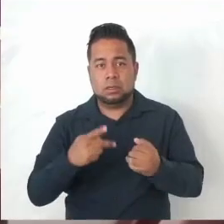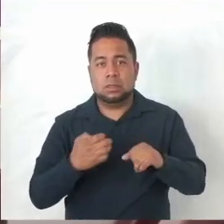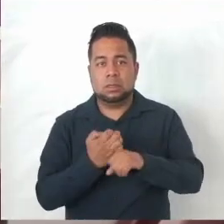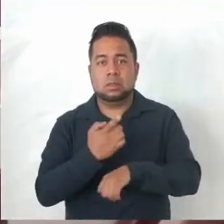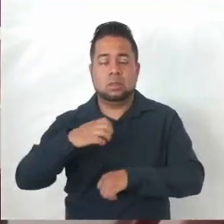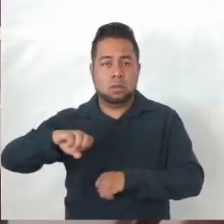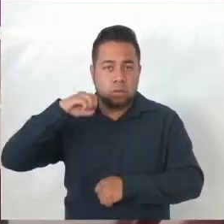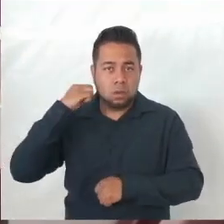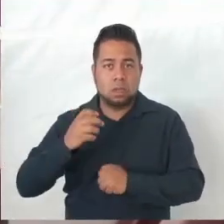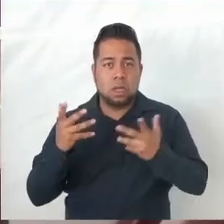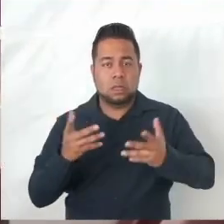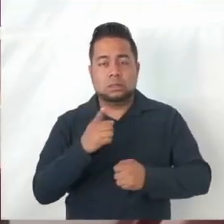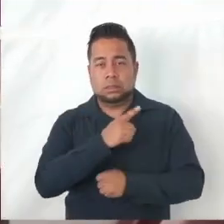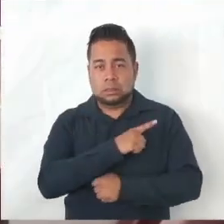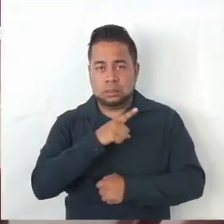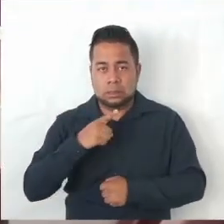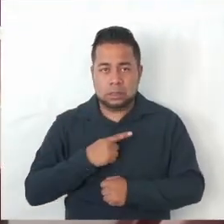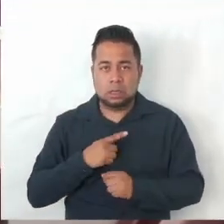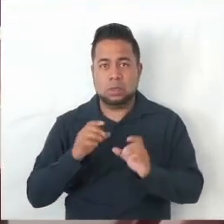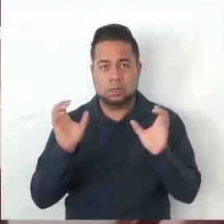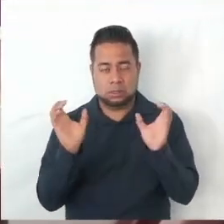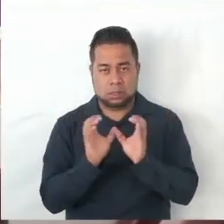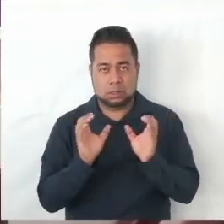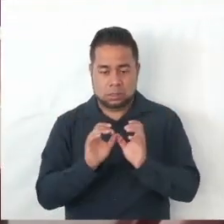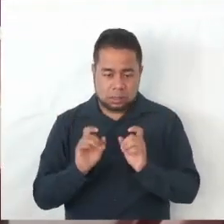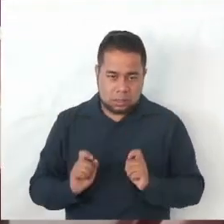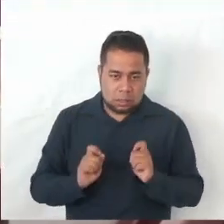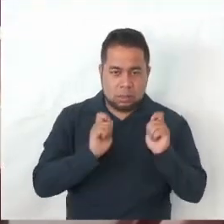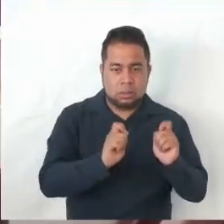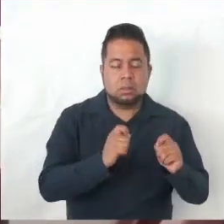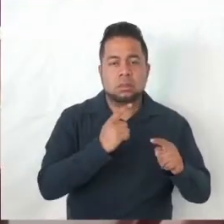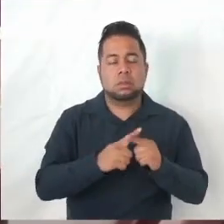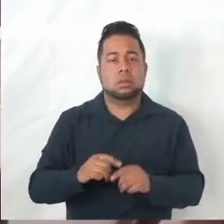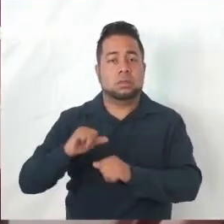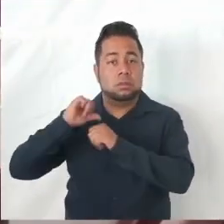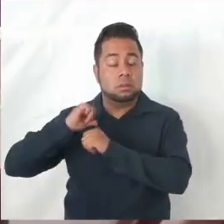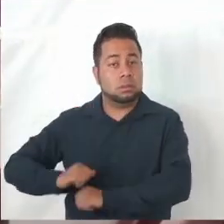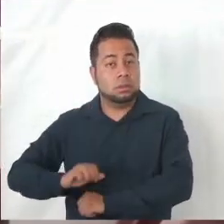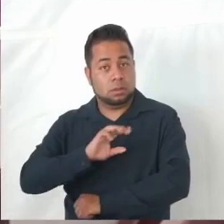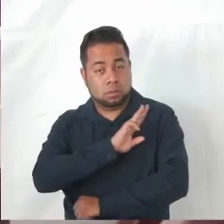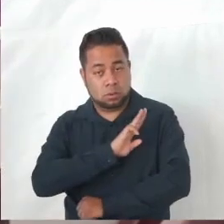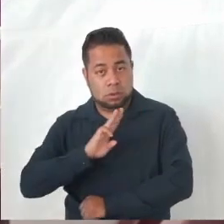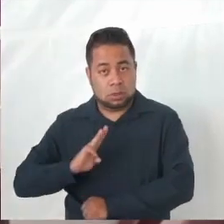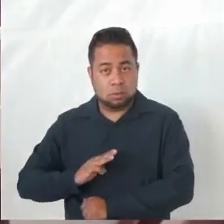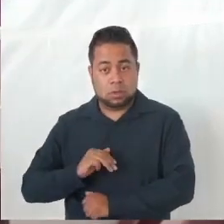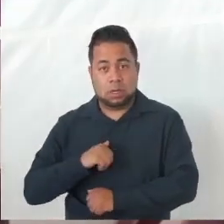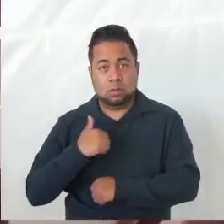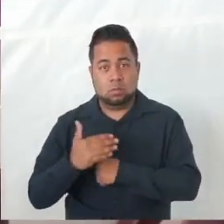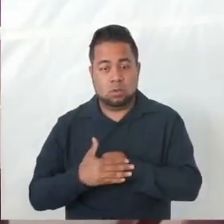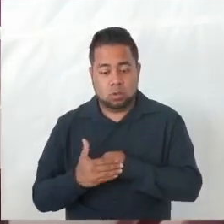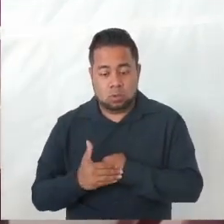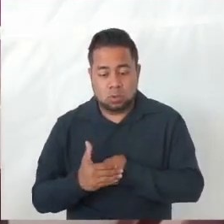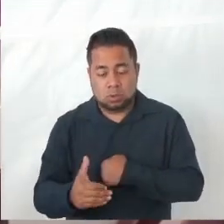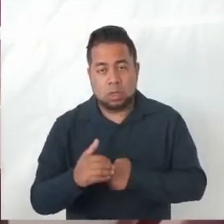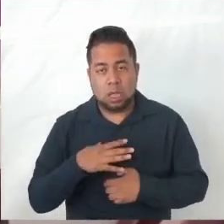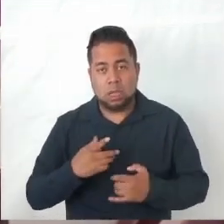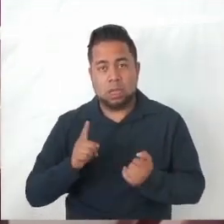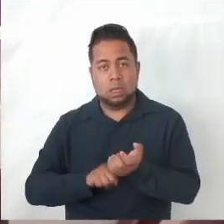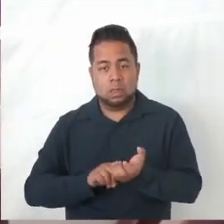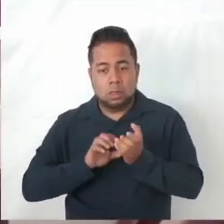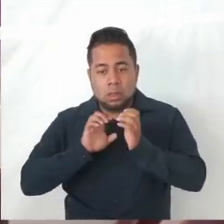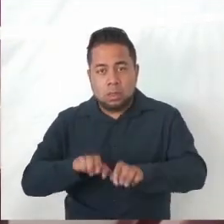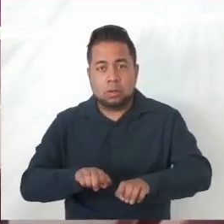Oaxaca, realicen la acreditación de las autoridades municipales que fungirán en los cabildos de